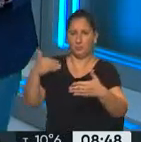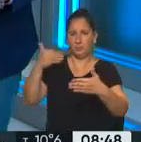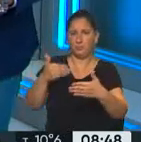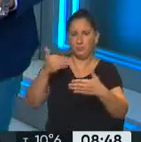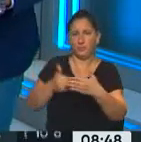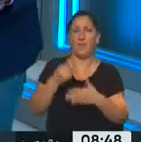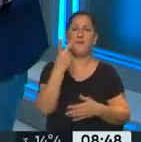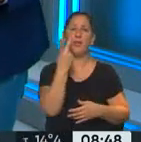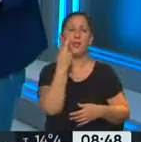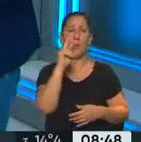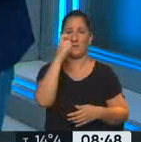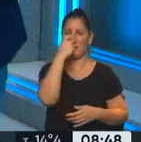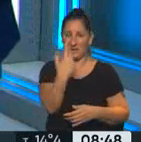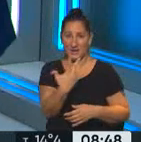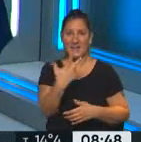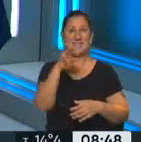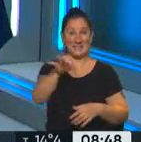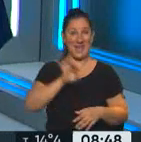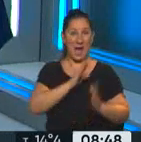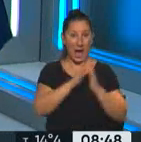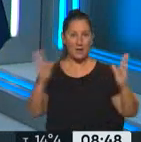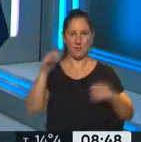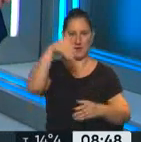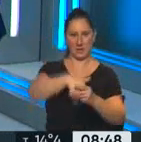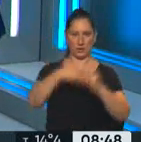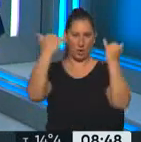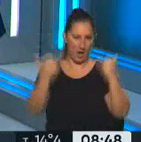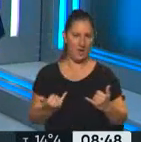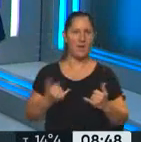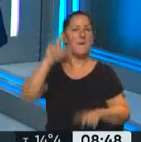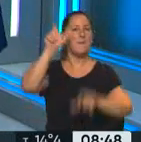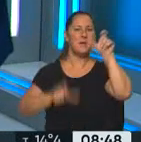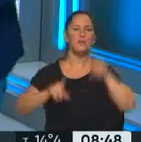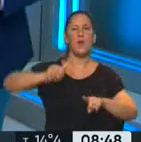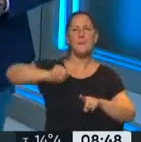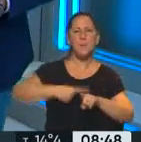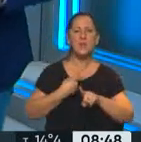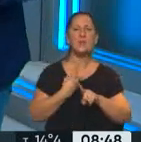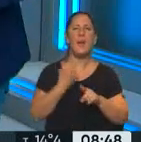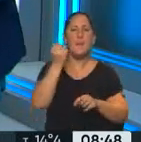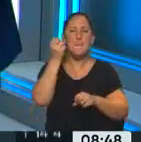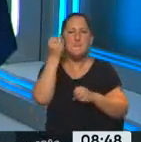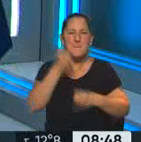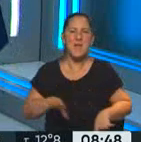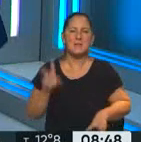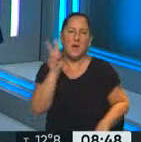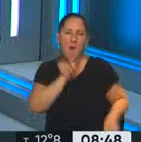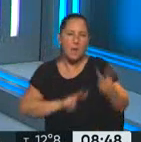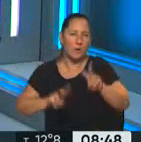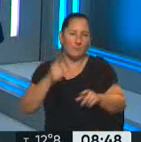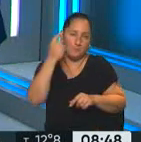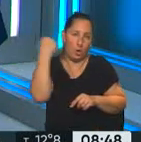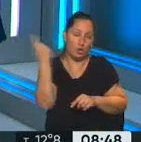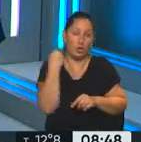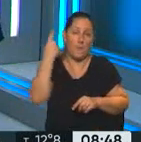será el 2023, año de elecciones. Por eso que los actores políticos en la República Argentina están conformando lo que será,